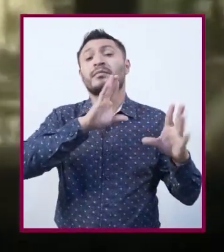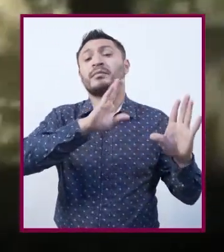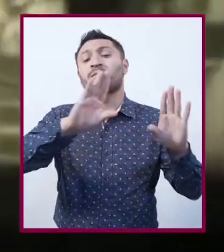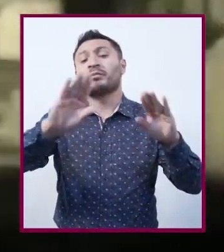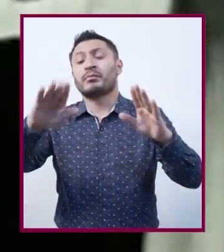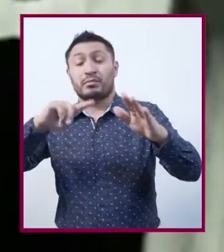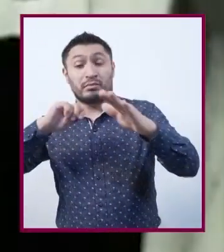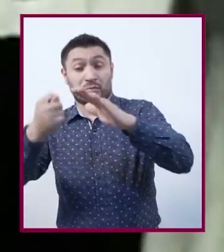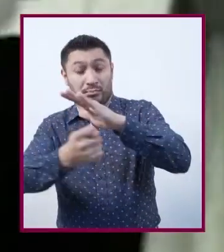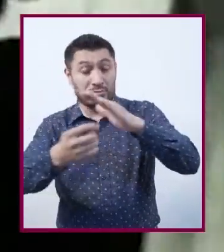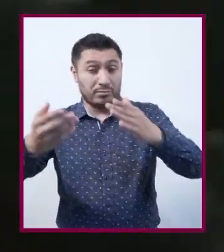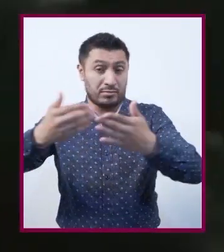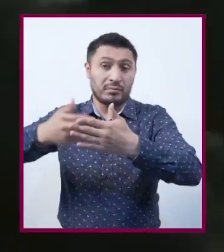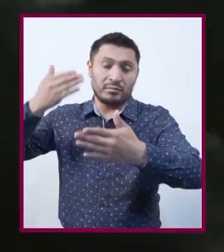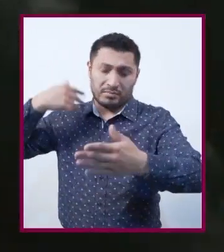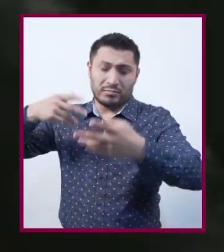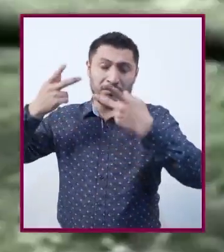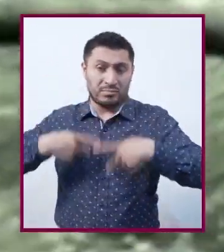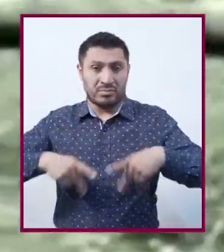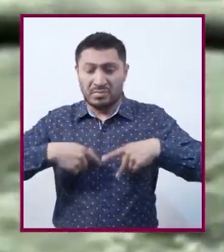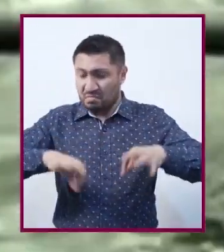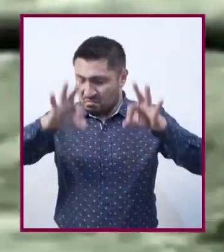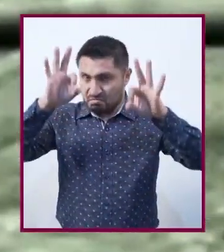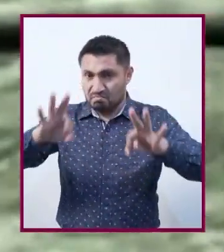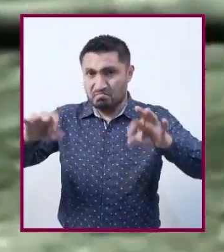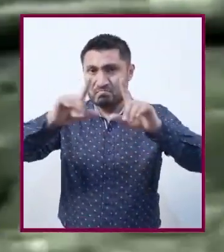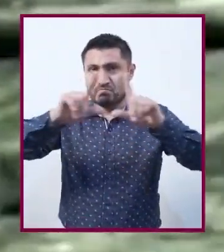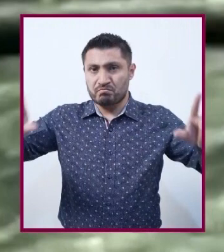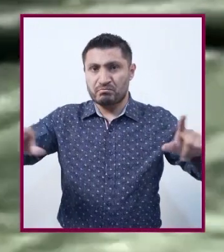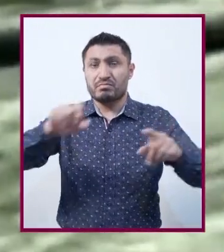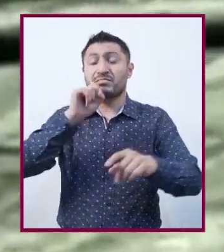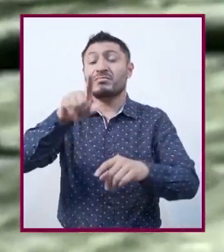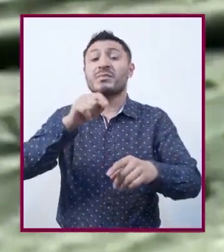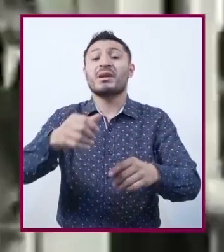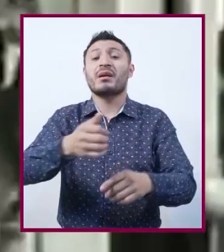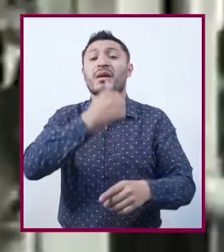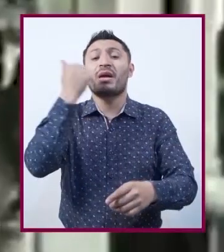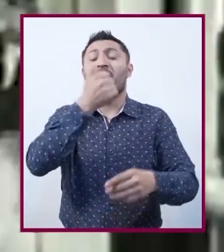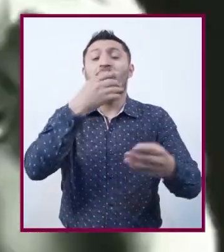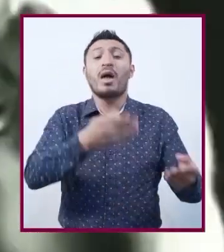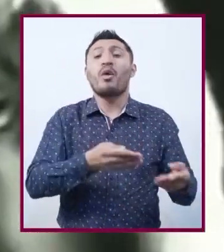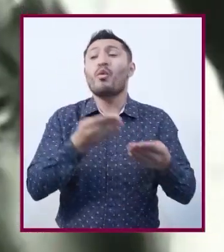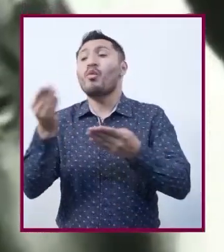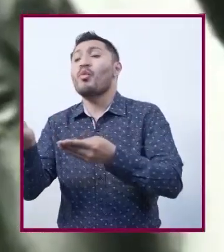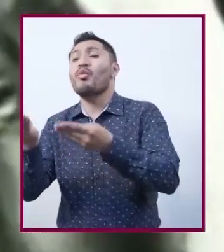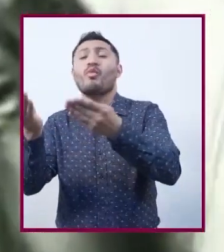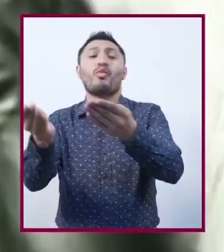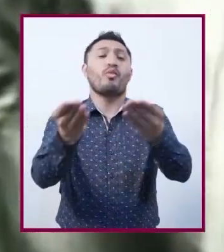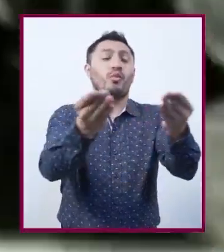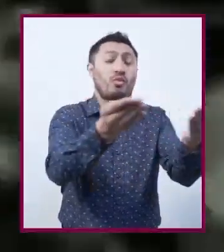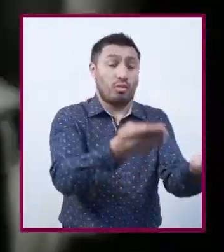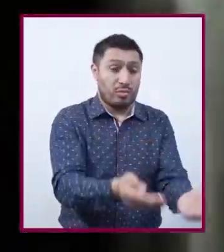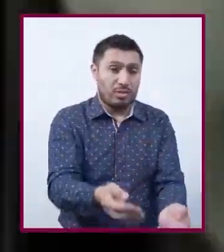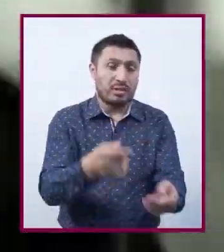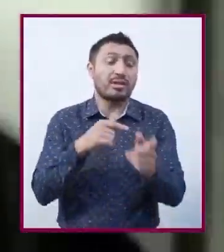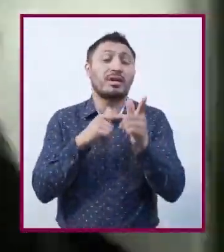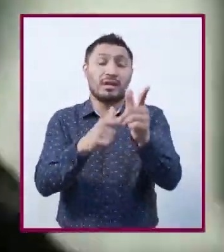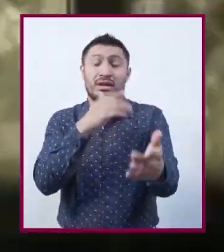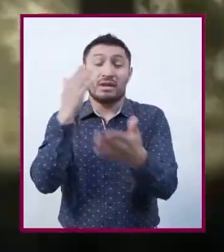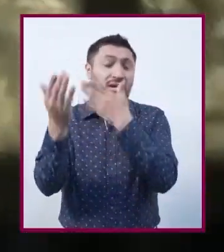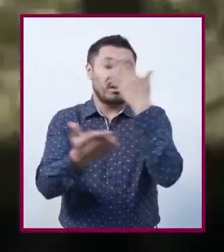esa época con trabajadores calificados, además de ofrecer a los estudiantes la posibilidad de continuar sus